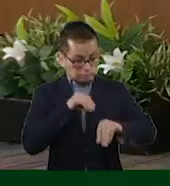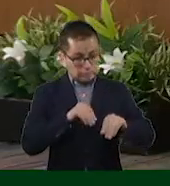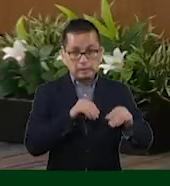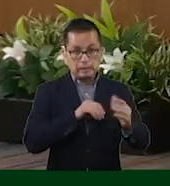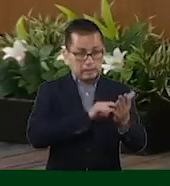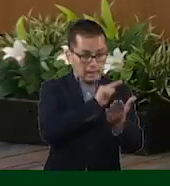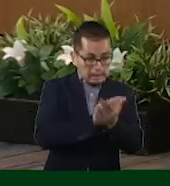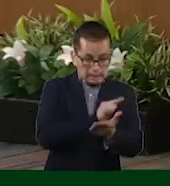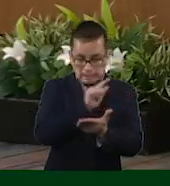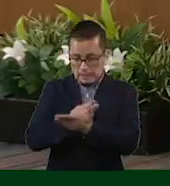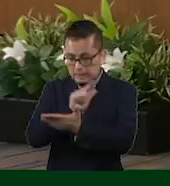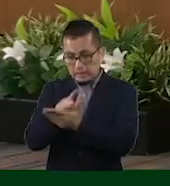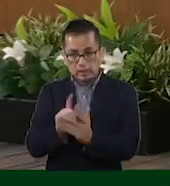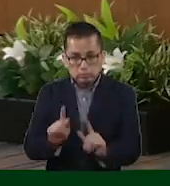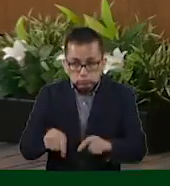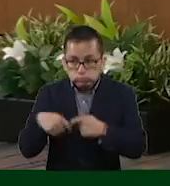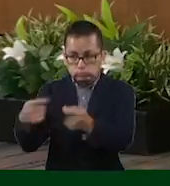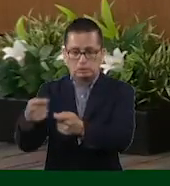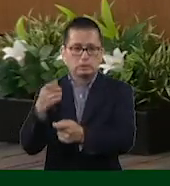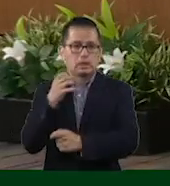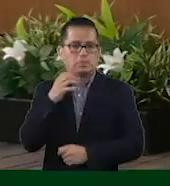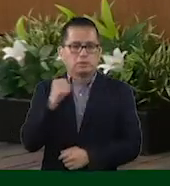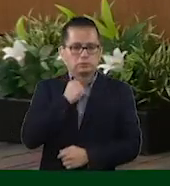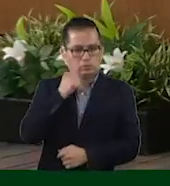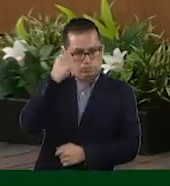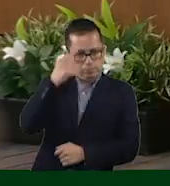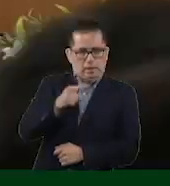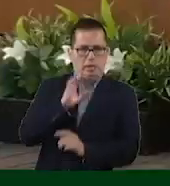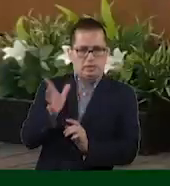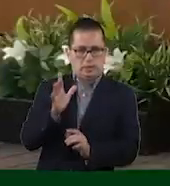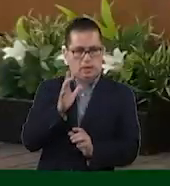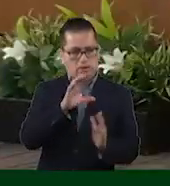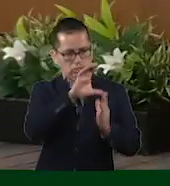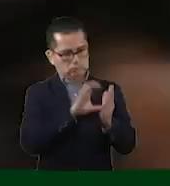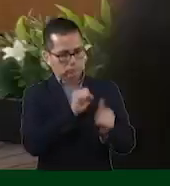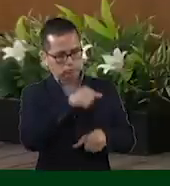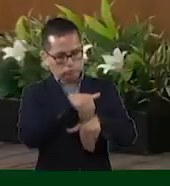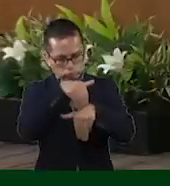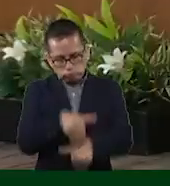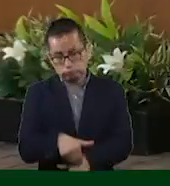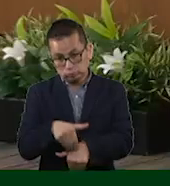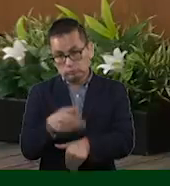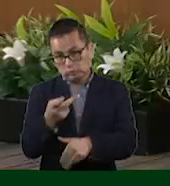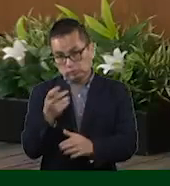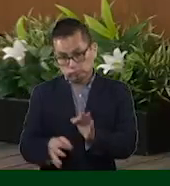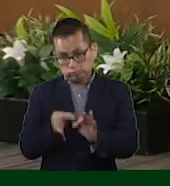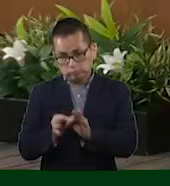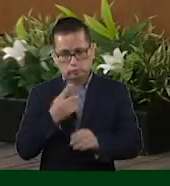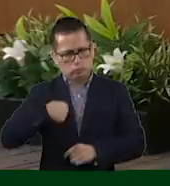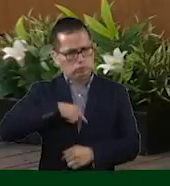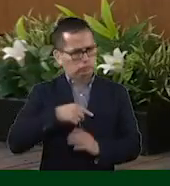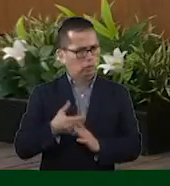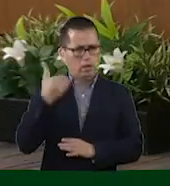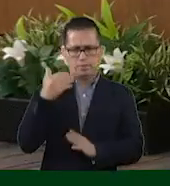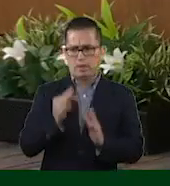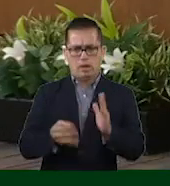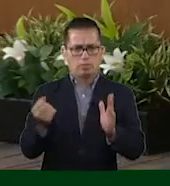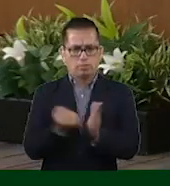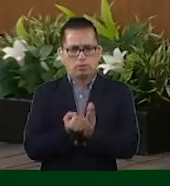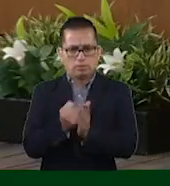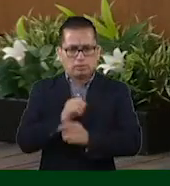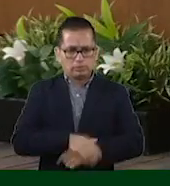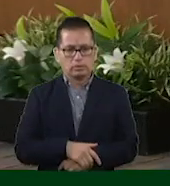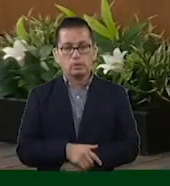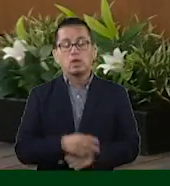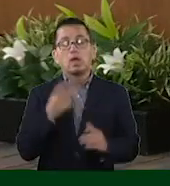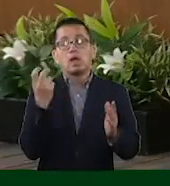para que pueda cumplir con esta eh mandato constitucional que hemos aprobado en el Constituyente eh y que Bueno pues nos